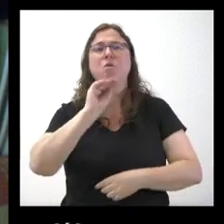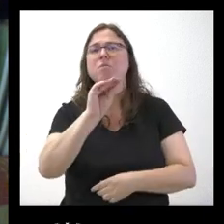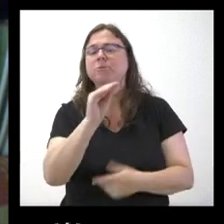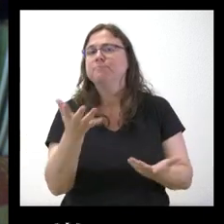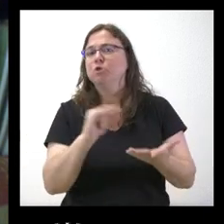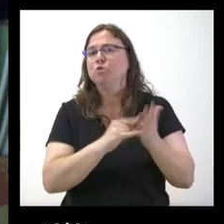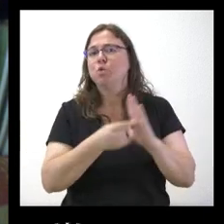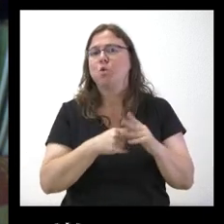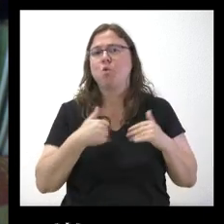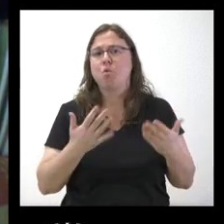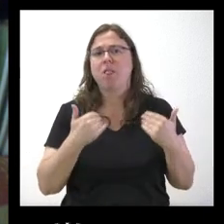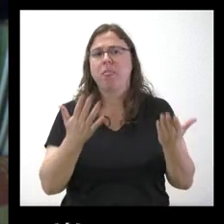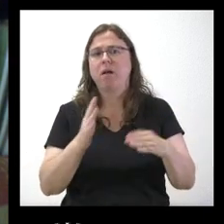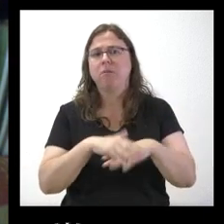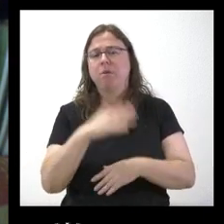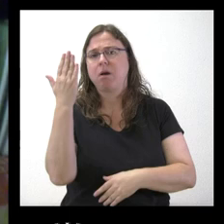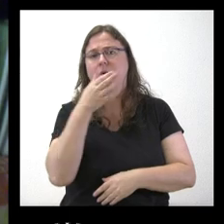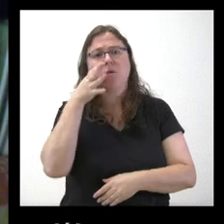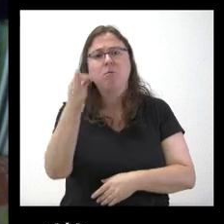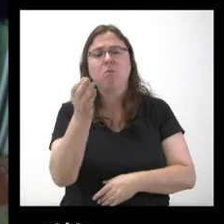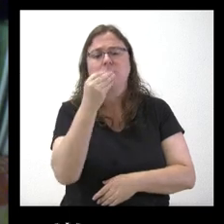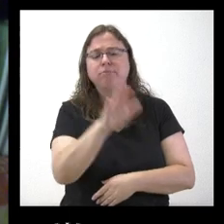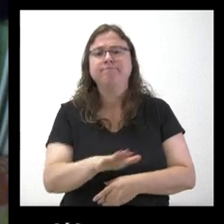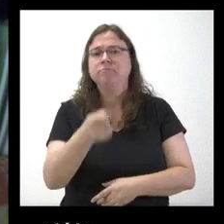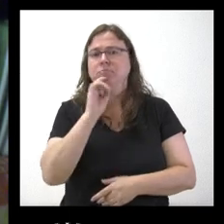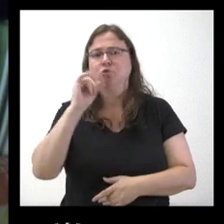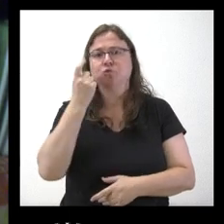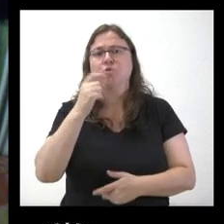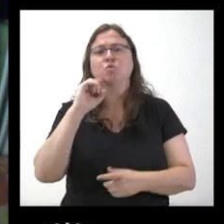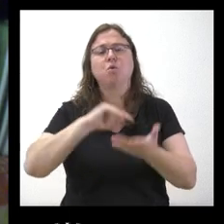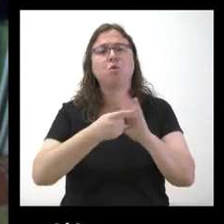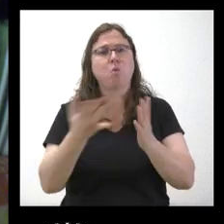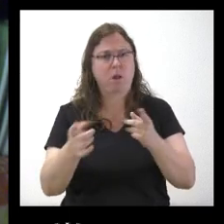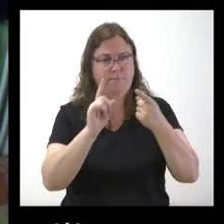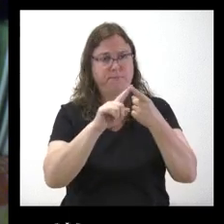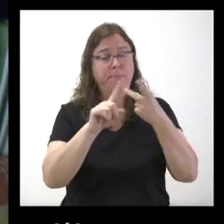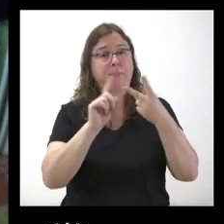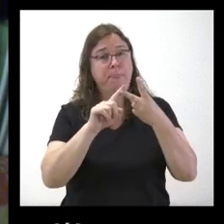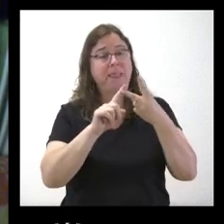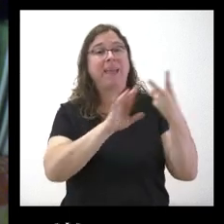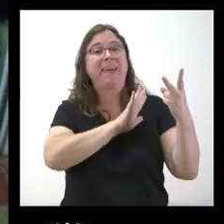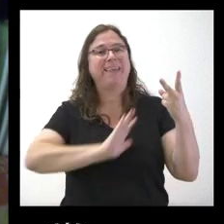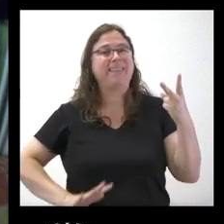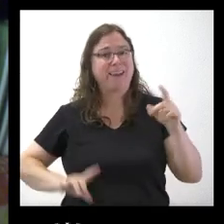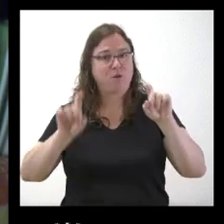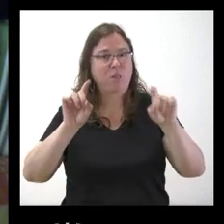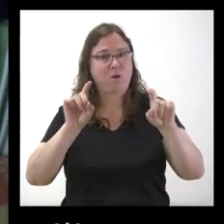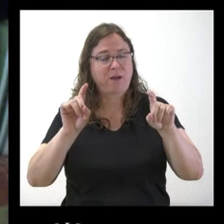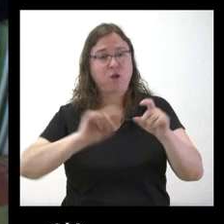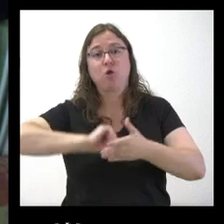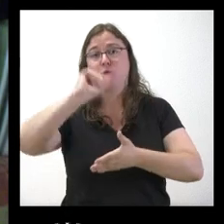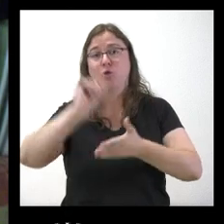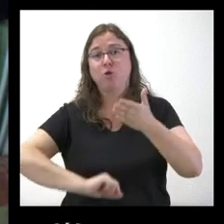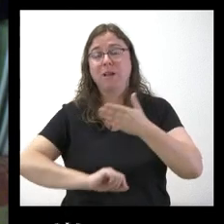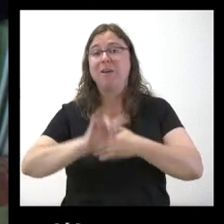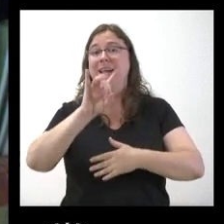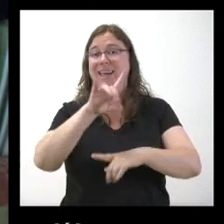solución se le va a dar a este pueblo y a estos alumnos y por otro lado los interinos de Educación contratados desde el 15